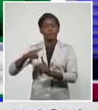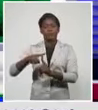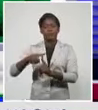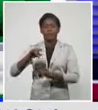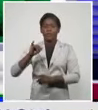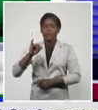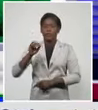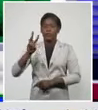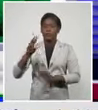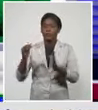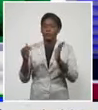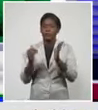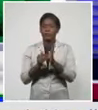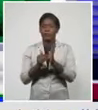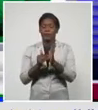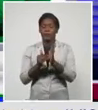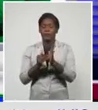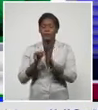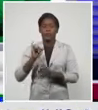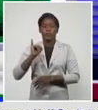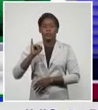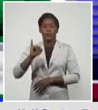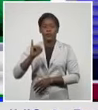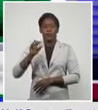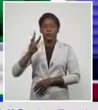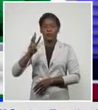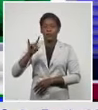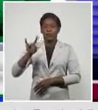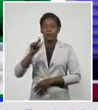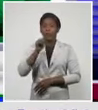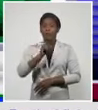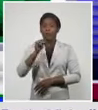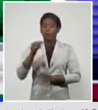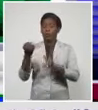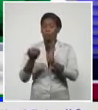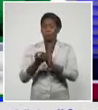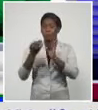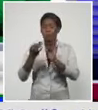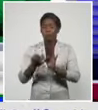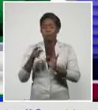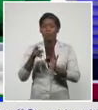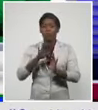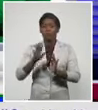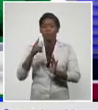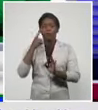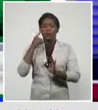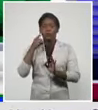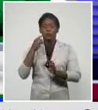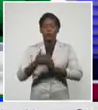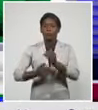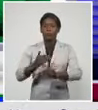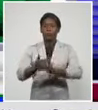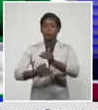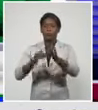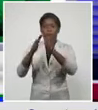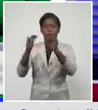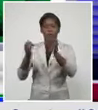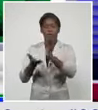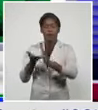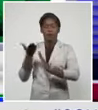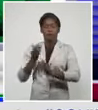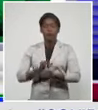63.639 pacientes que se han recuperado de la COVID-19. Estamos